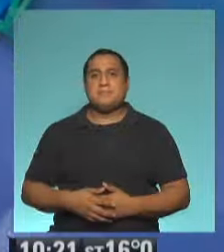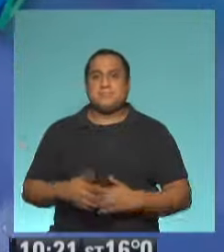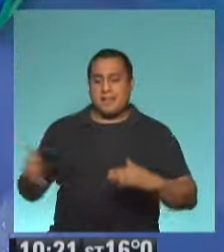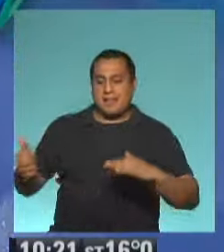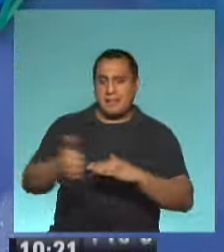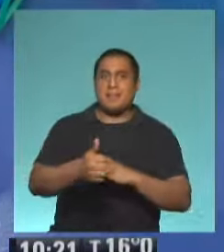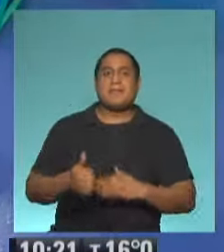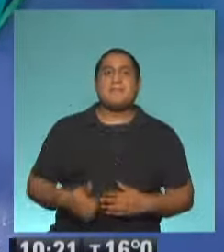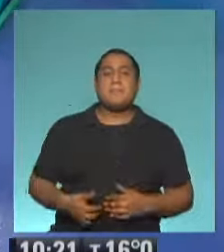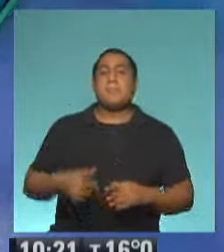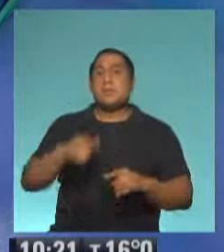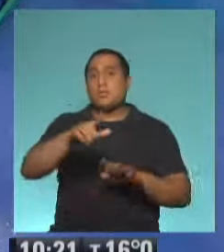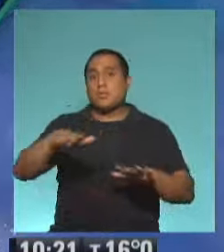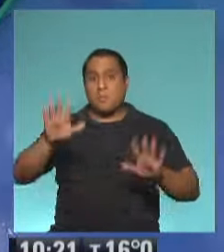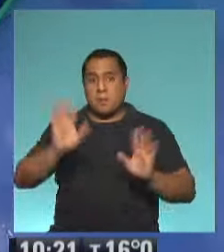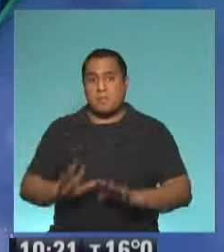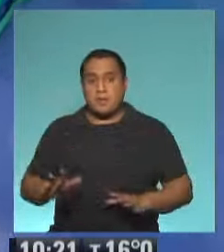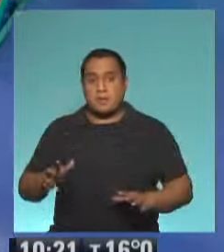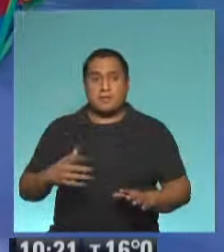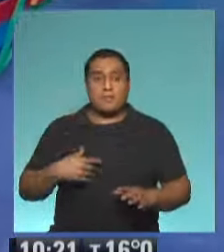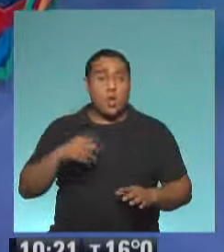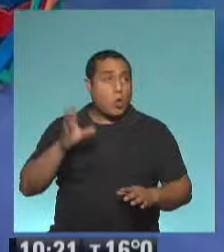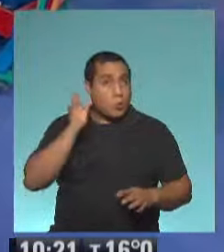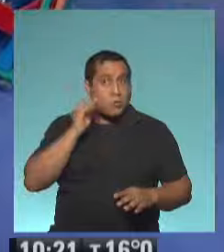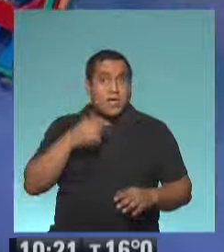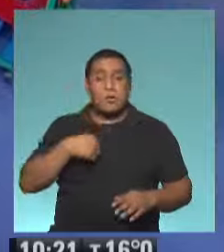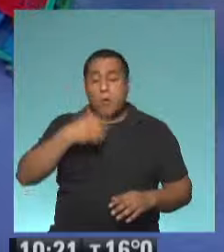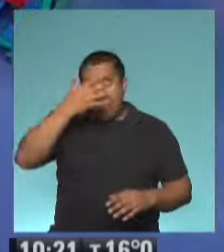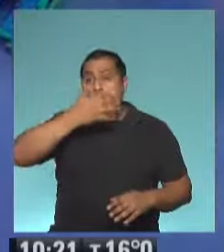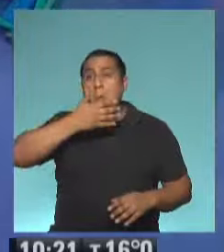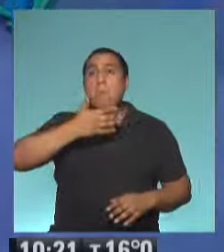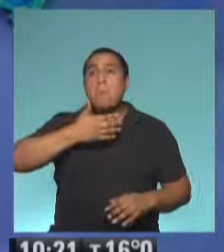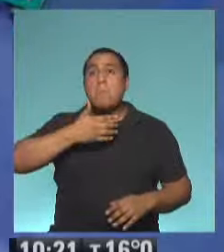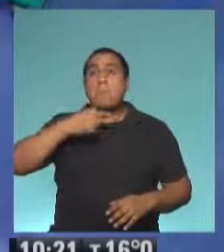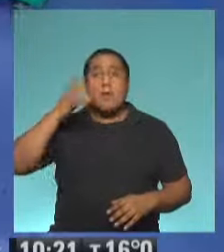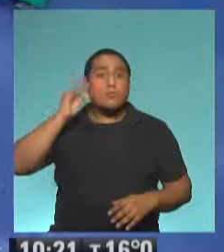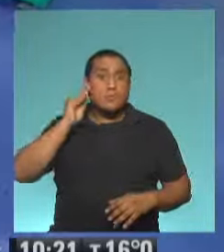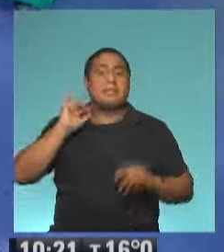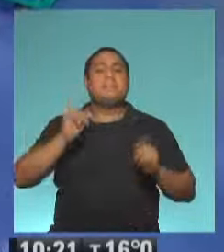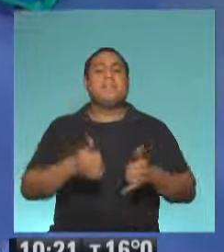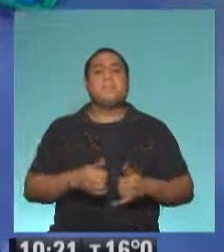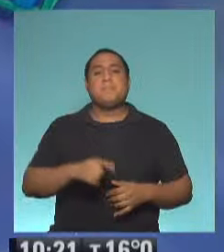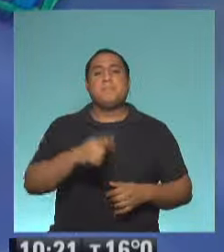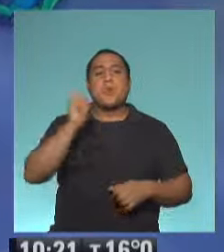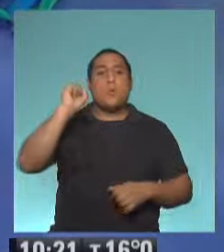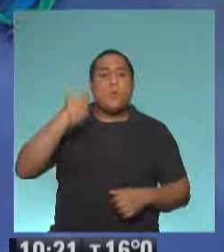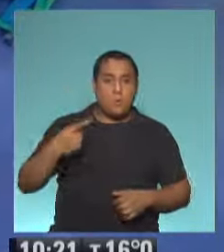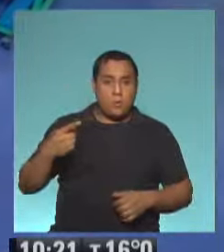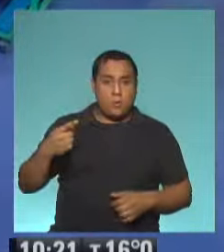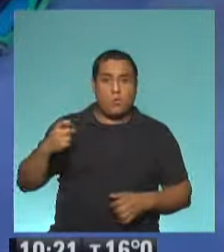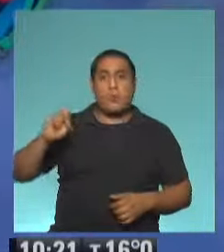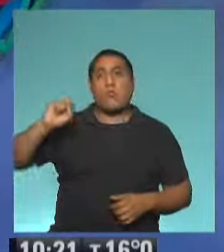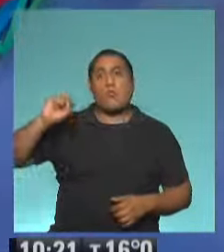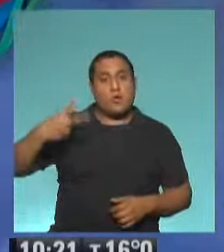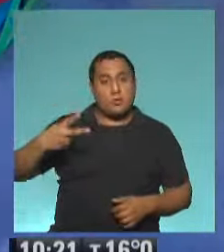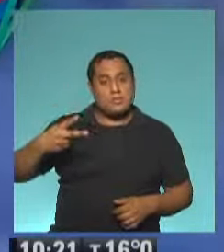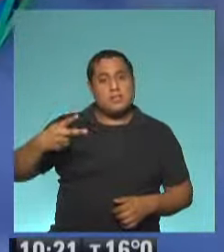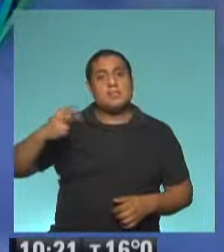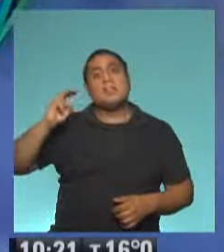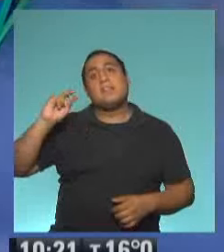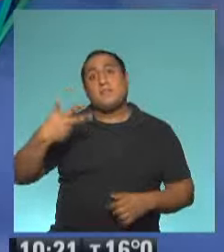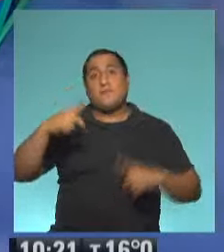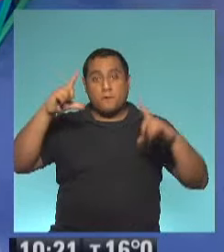chicos y las chicas se preparan. Yo no sé, ¿se escucha acá adentro? Ahí. Sí, se escucha. Ahí está. A la una, a las dos y